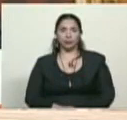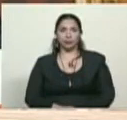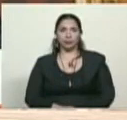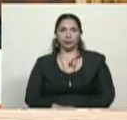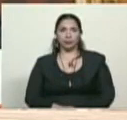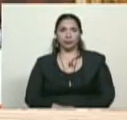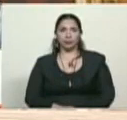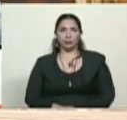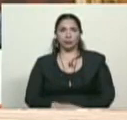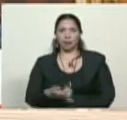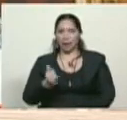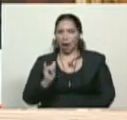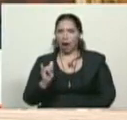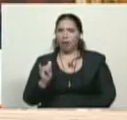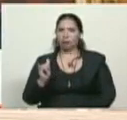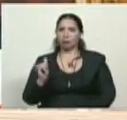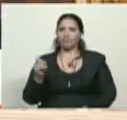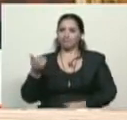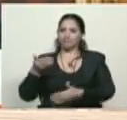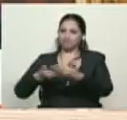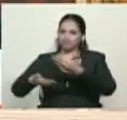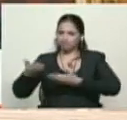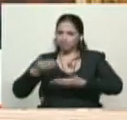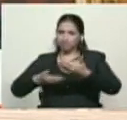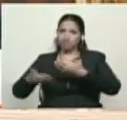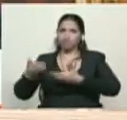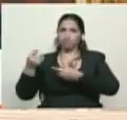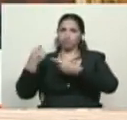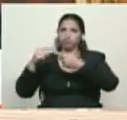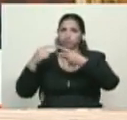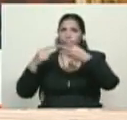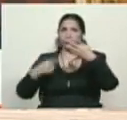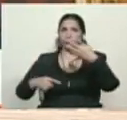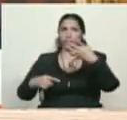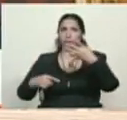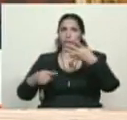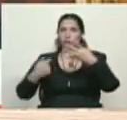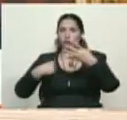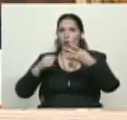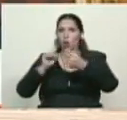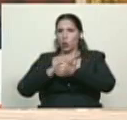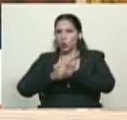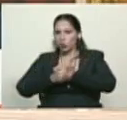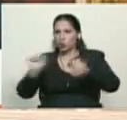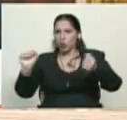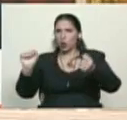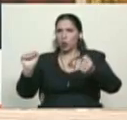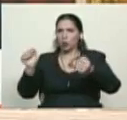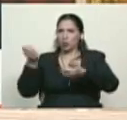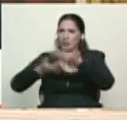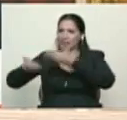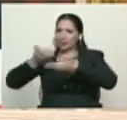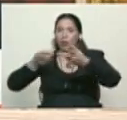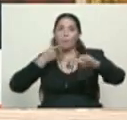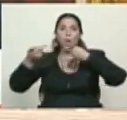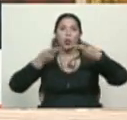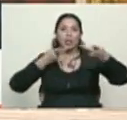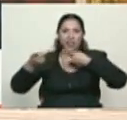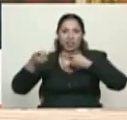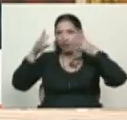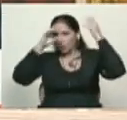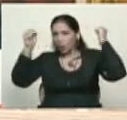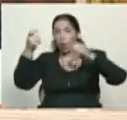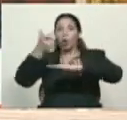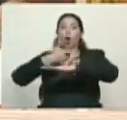tenemos relaciones con los Estados Unidos múltiples. Yo he roto relaciones políticas y diplomáticas con el gobierno de Donald